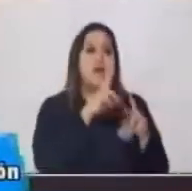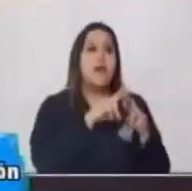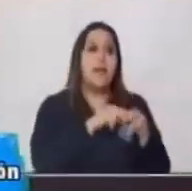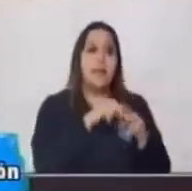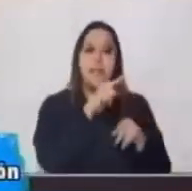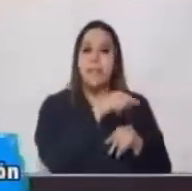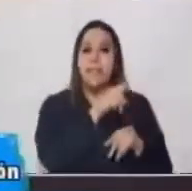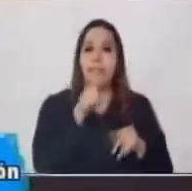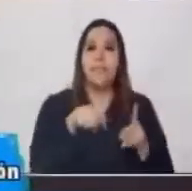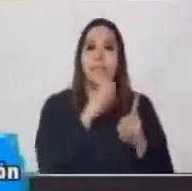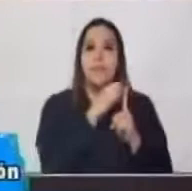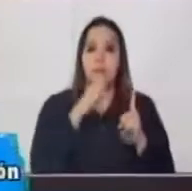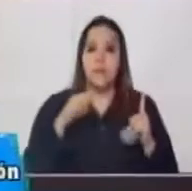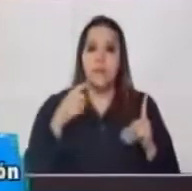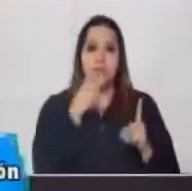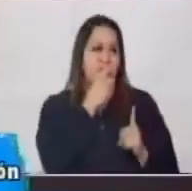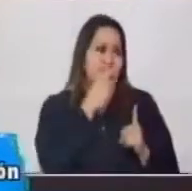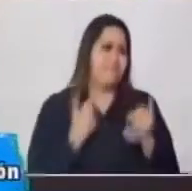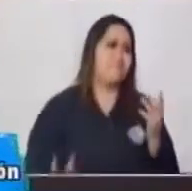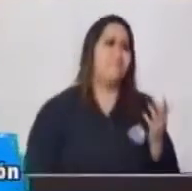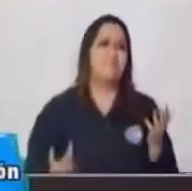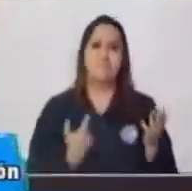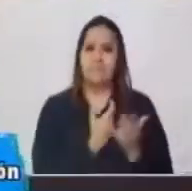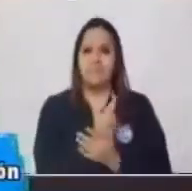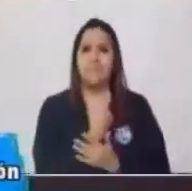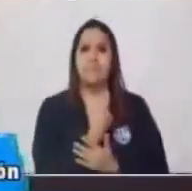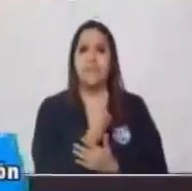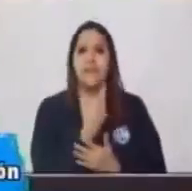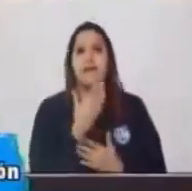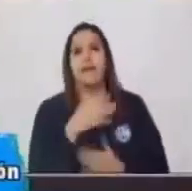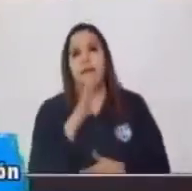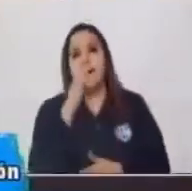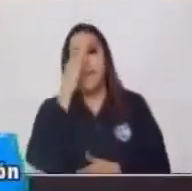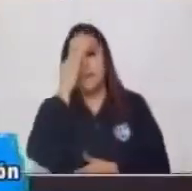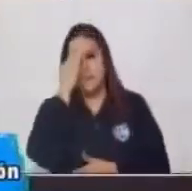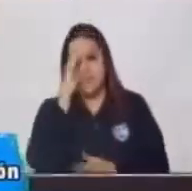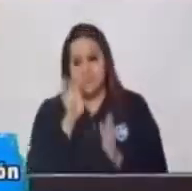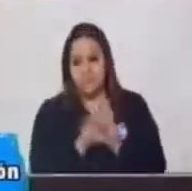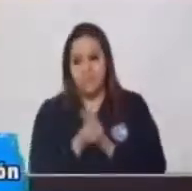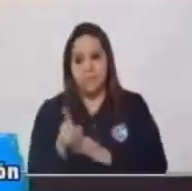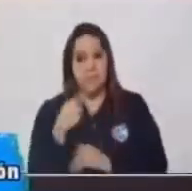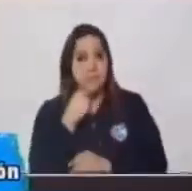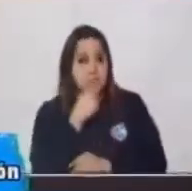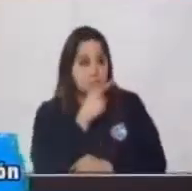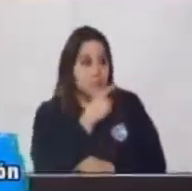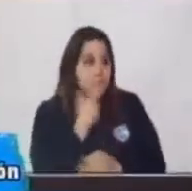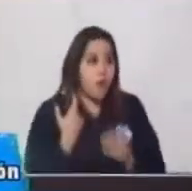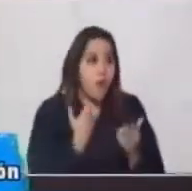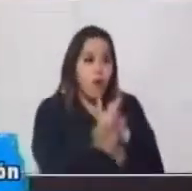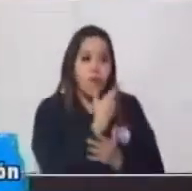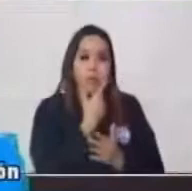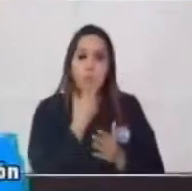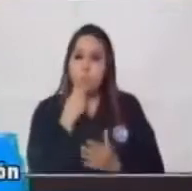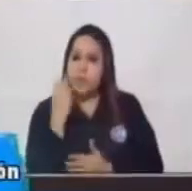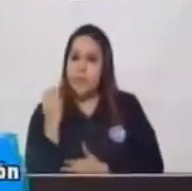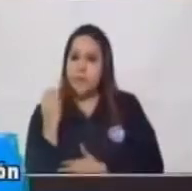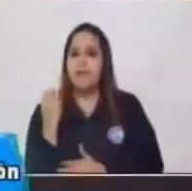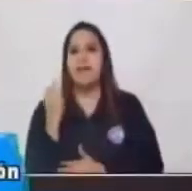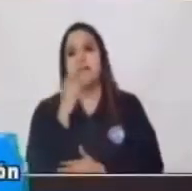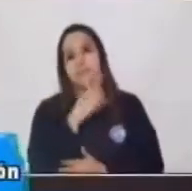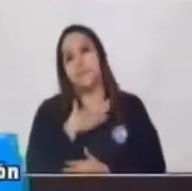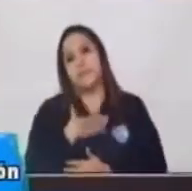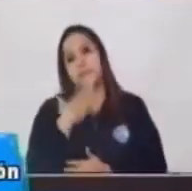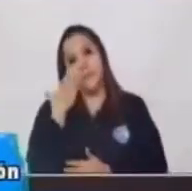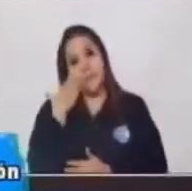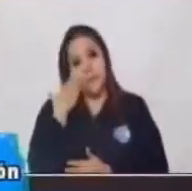le o para quién le compraron? ¿Para quién compraron flores mi hermano? Compró para mi mamá. Y